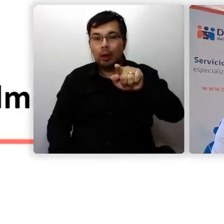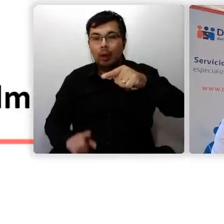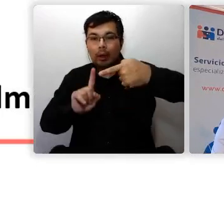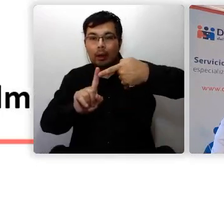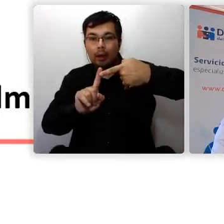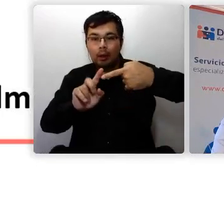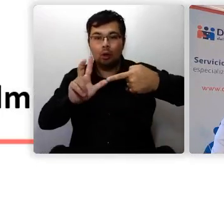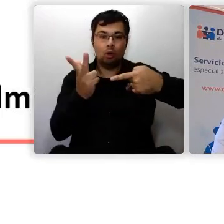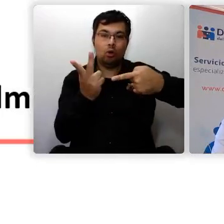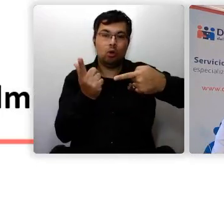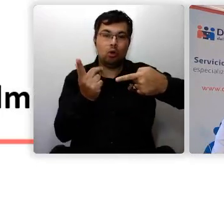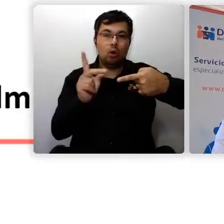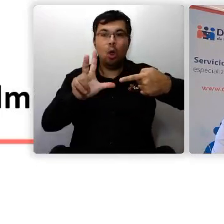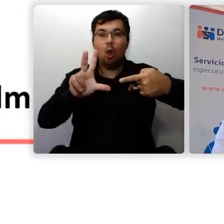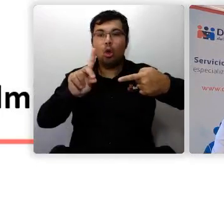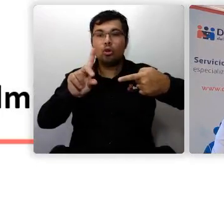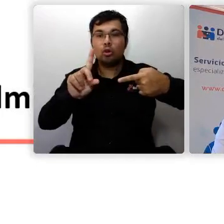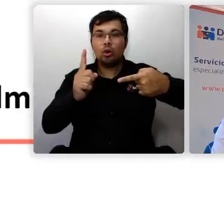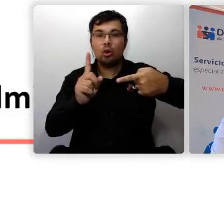Este es el segundo servicio.